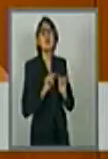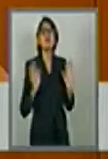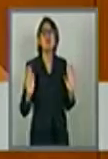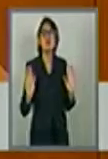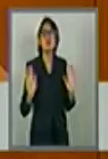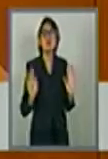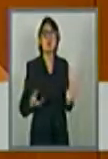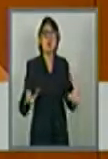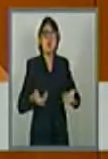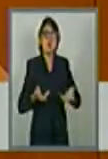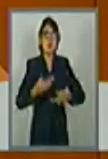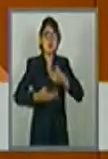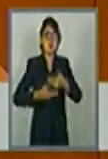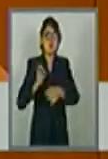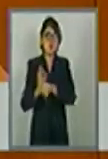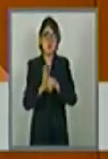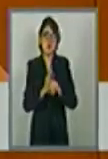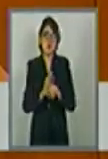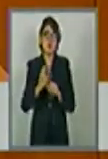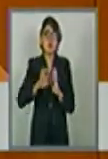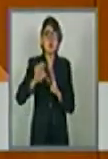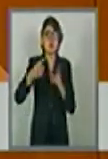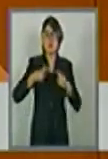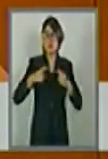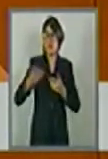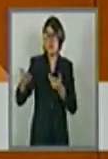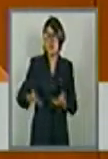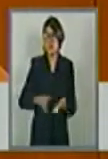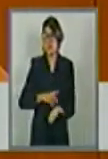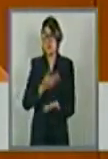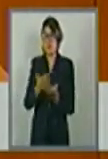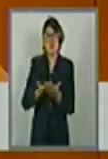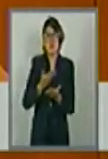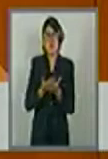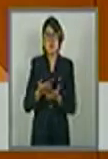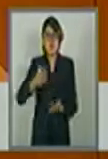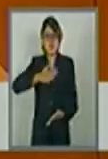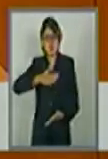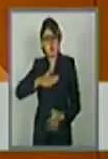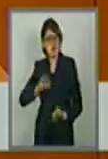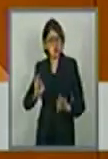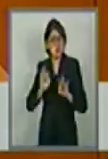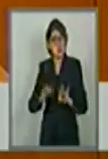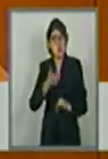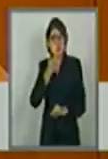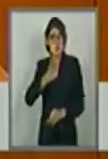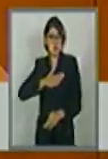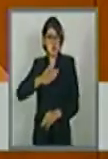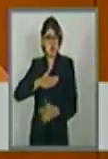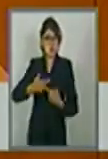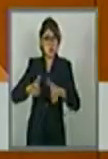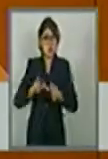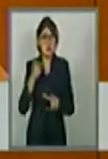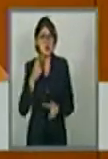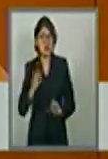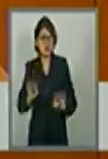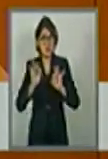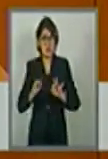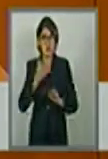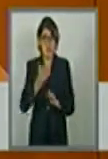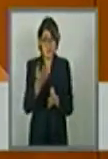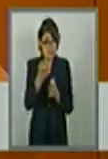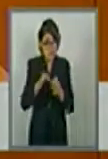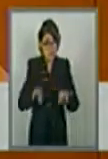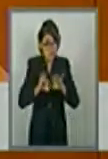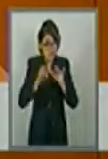lo presentemos y otra vez los otros presentemos, y tampoco se trata de venir aquí a defender a los gobiernos propios, sino por el contrario,